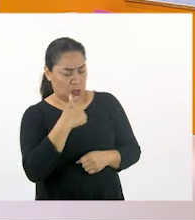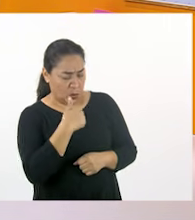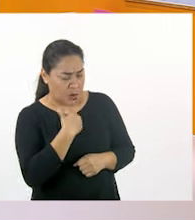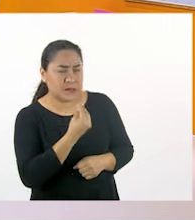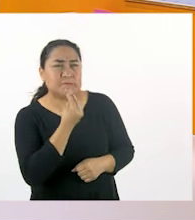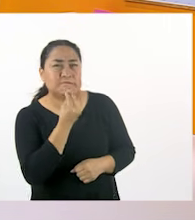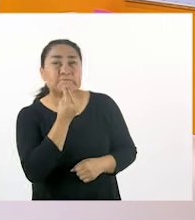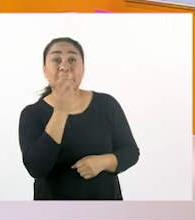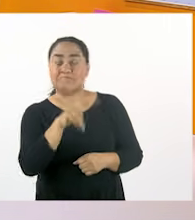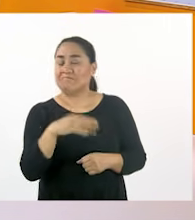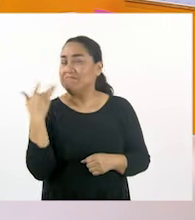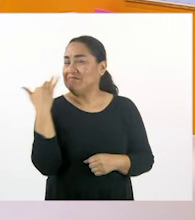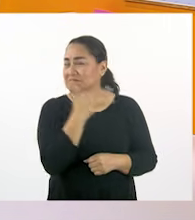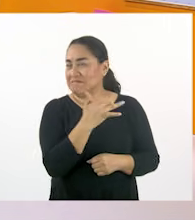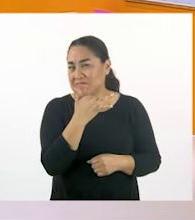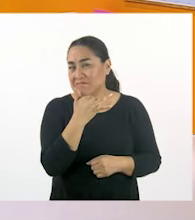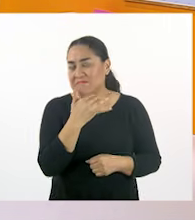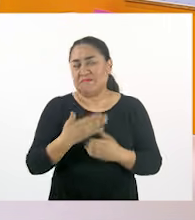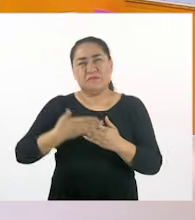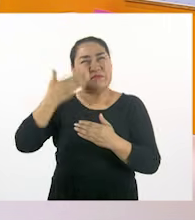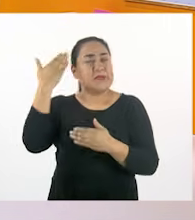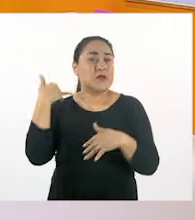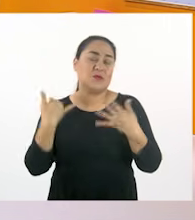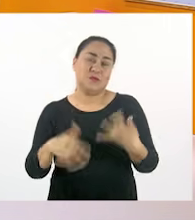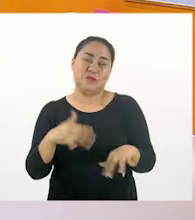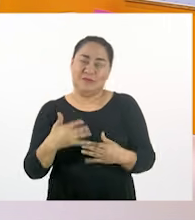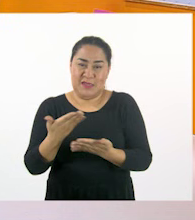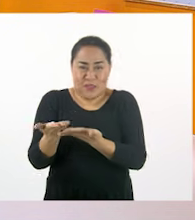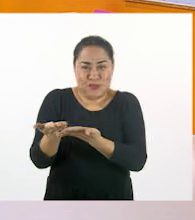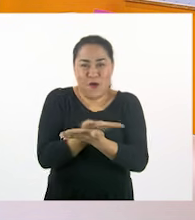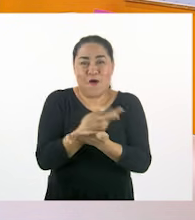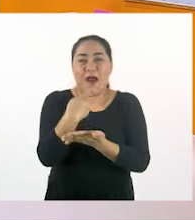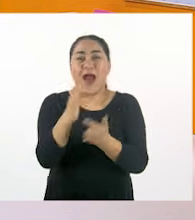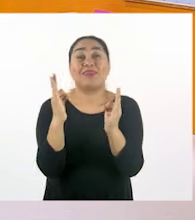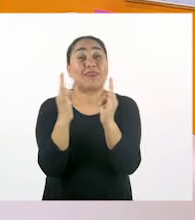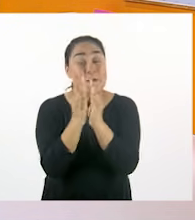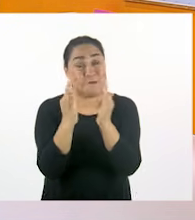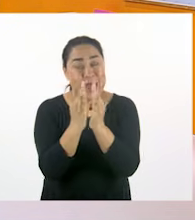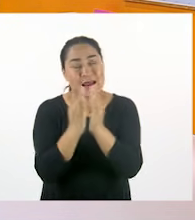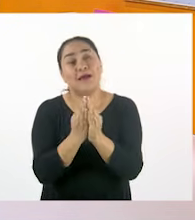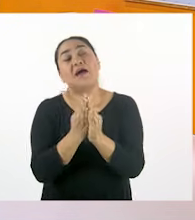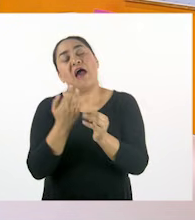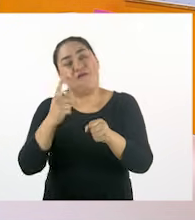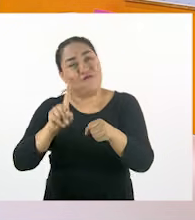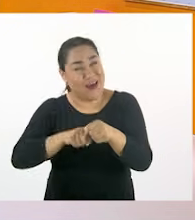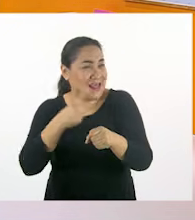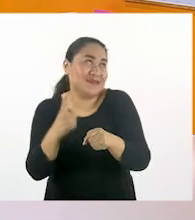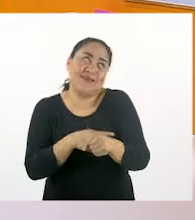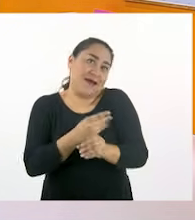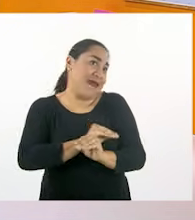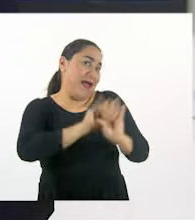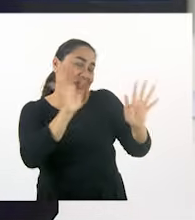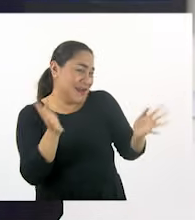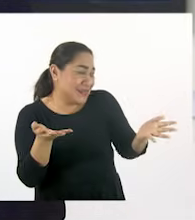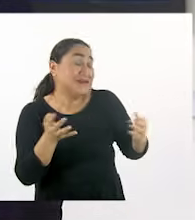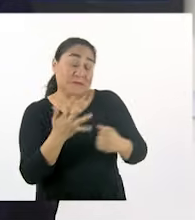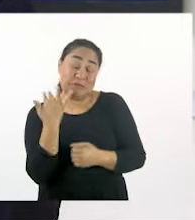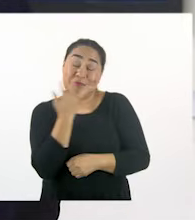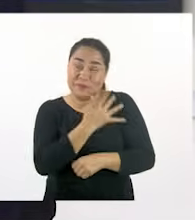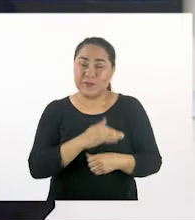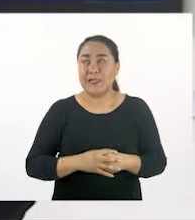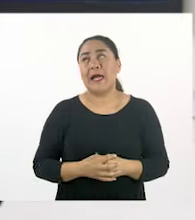muy rico que aprendí hace mucho tiempo. Una buena torta de tamal y su refresquito, por supuesto. Qué rico.